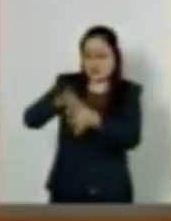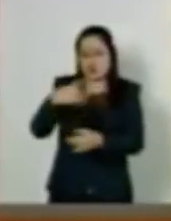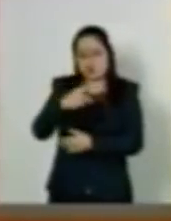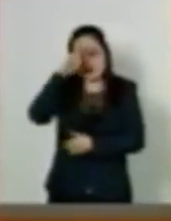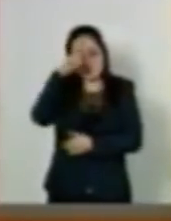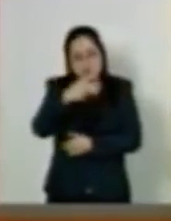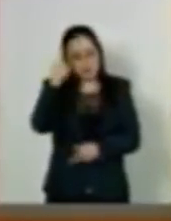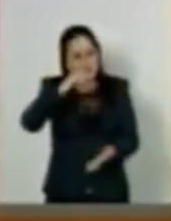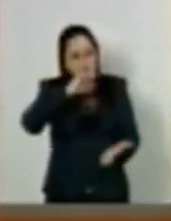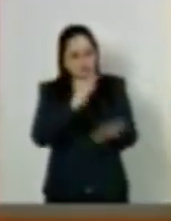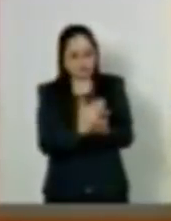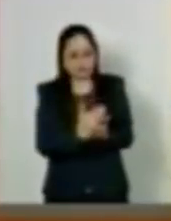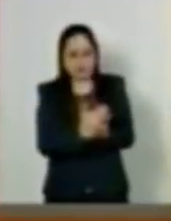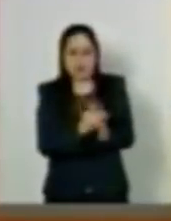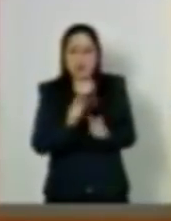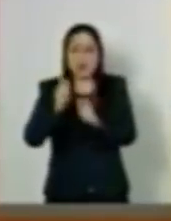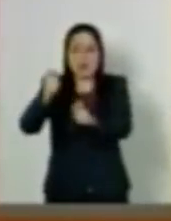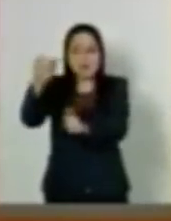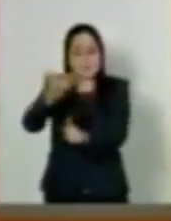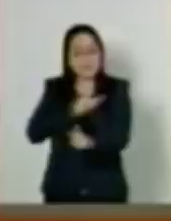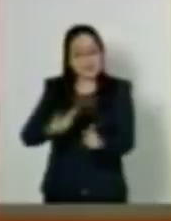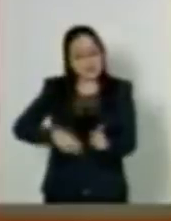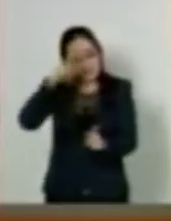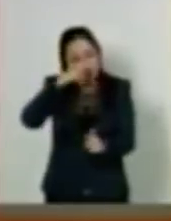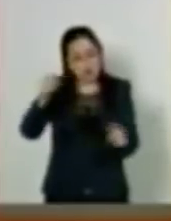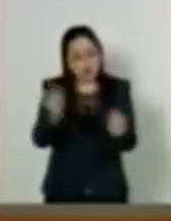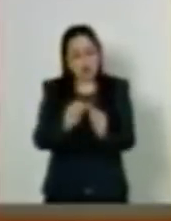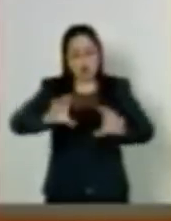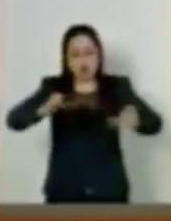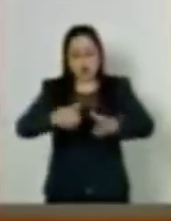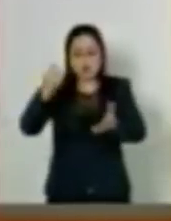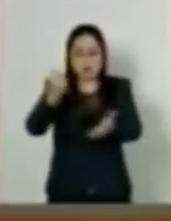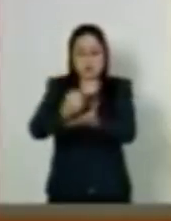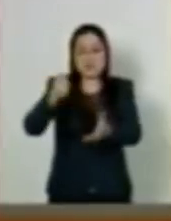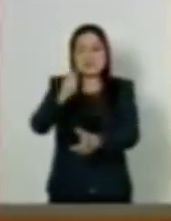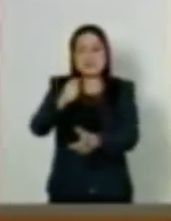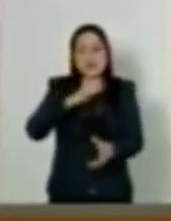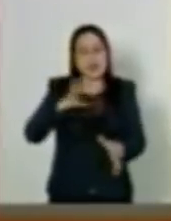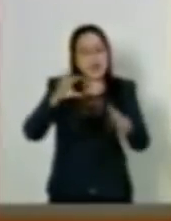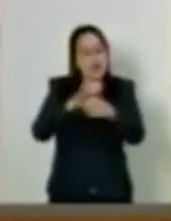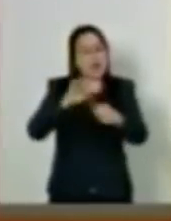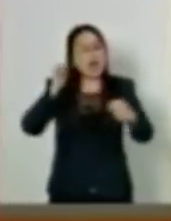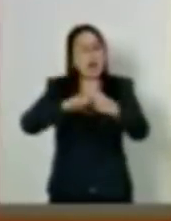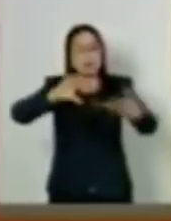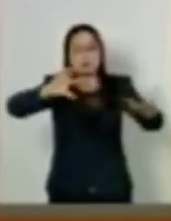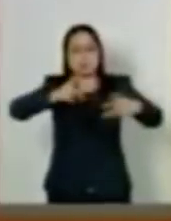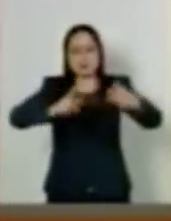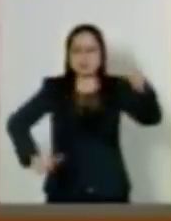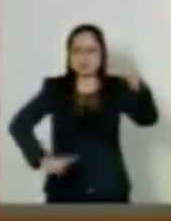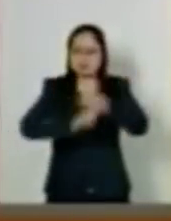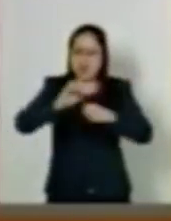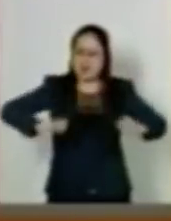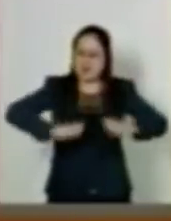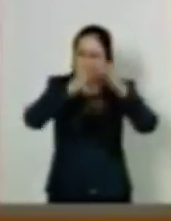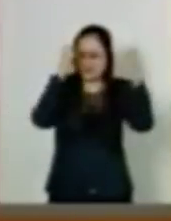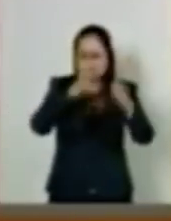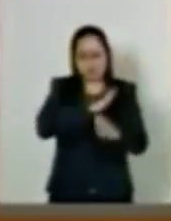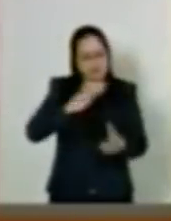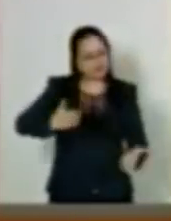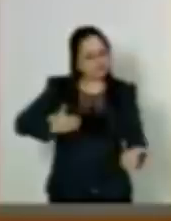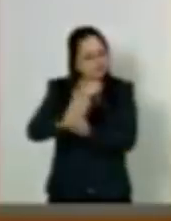el país para que el Ejecutivo, con aprobación del Congreso, pueda hacer frente a situaciones o estados de